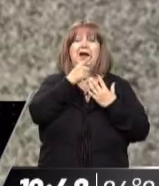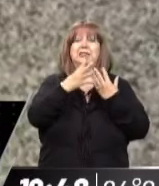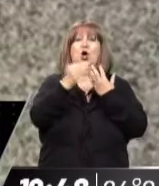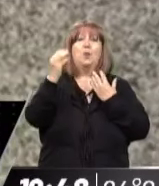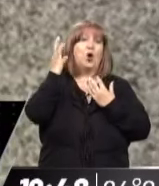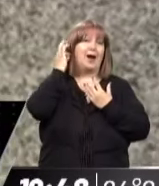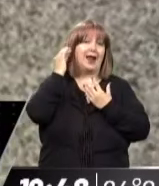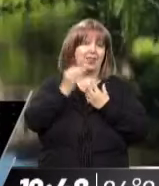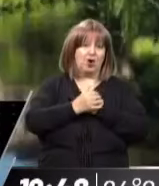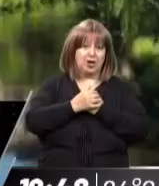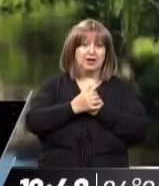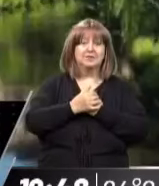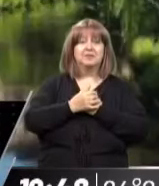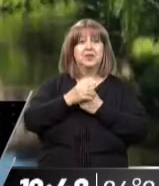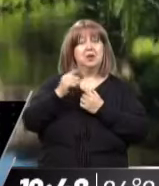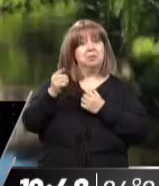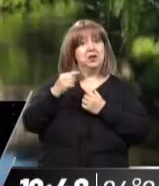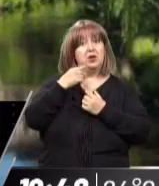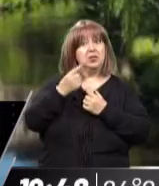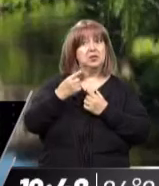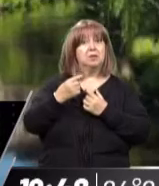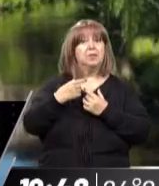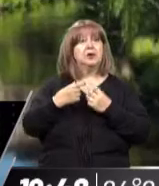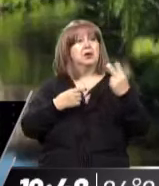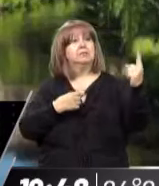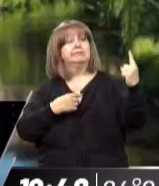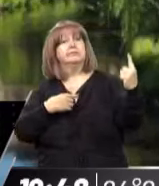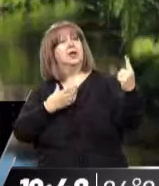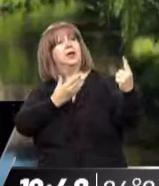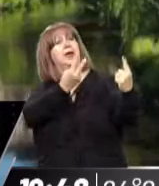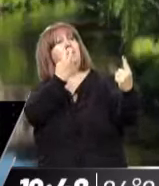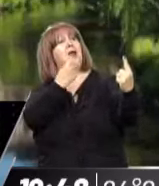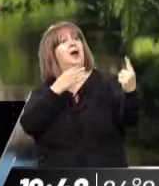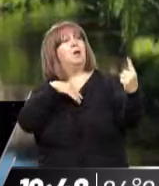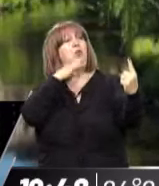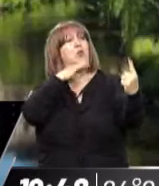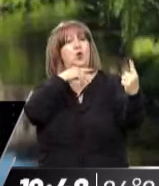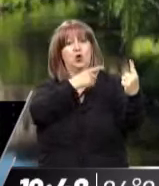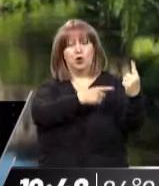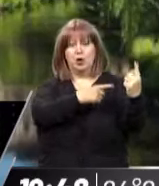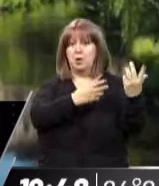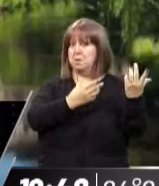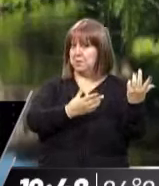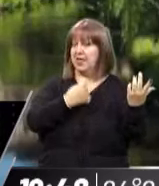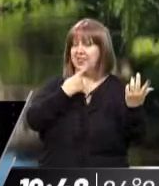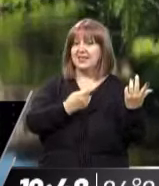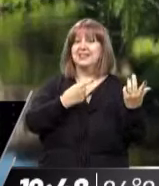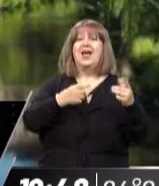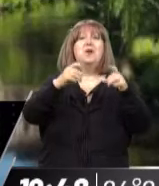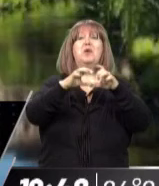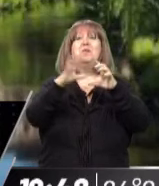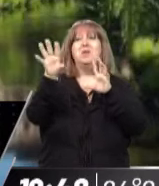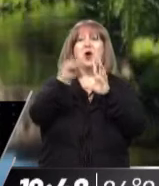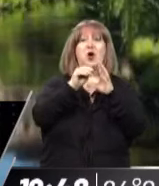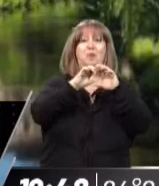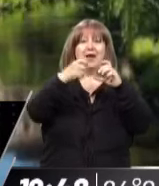y sorprendió no con este modo y con lo que dijo algo atípico del capitán y terminó en tazas en remeras